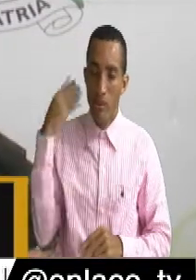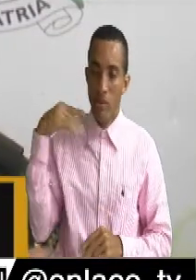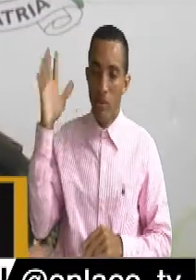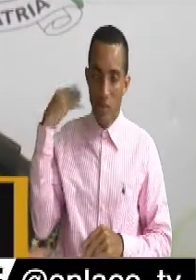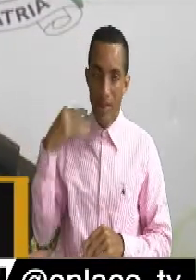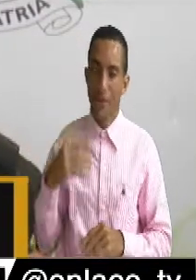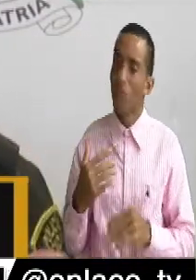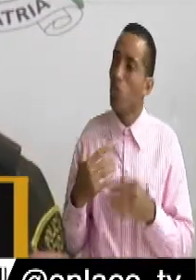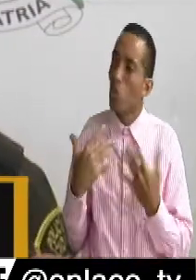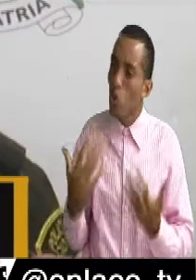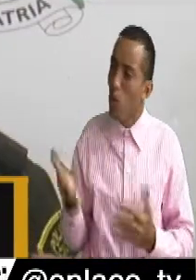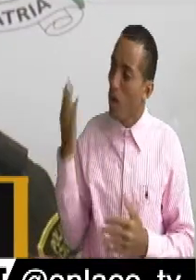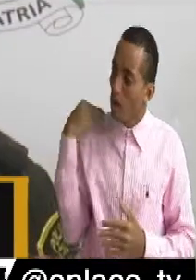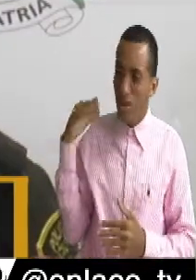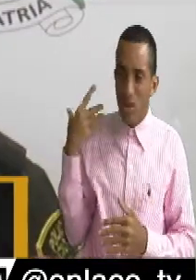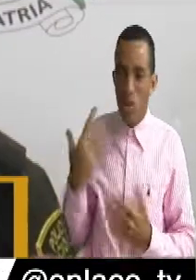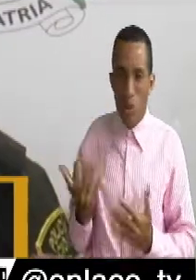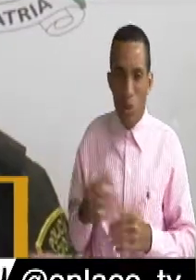pasado.